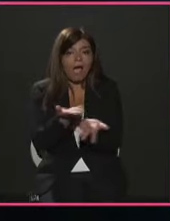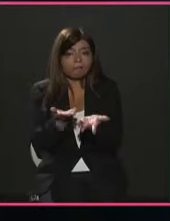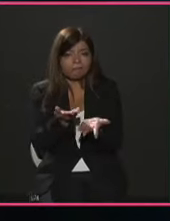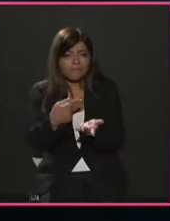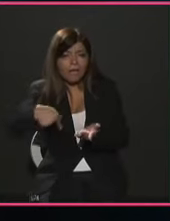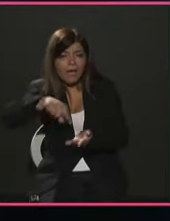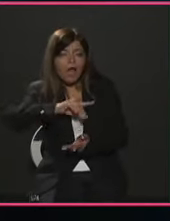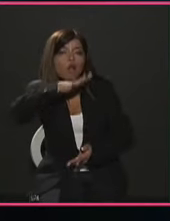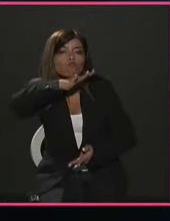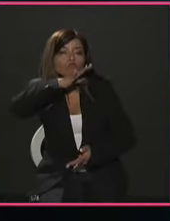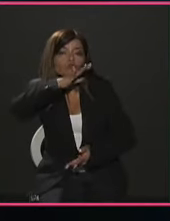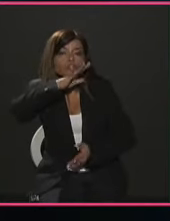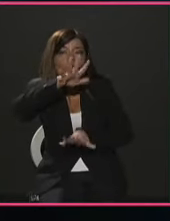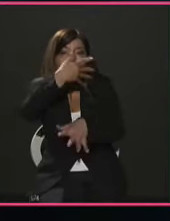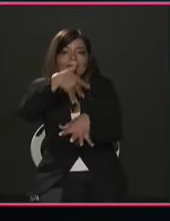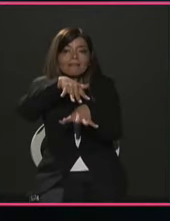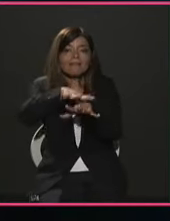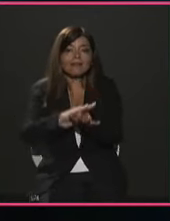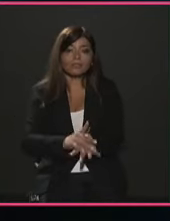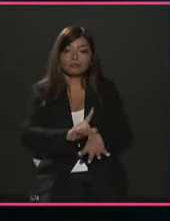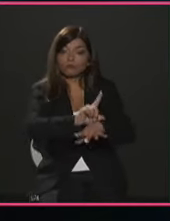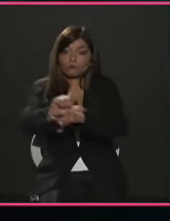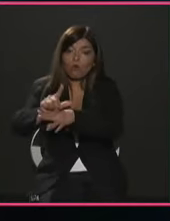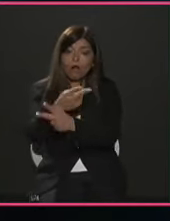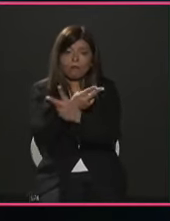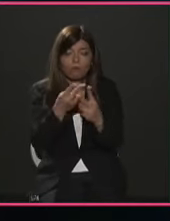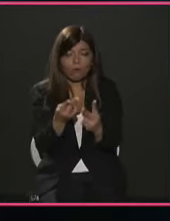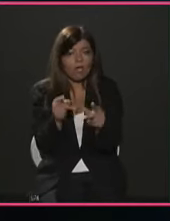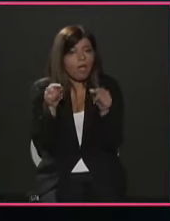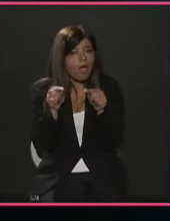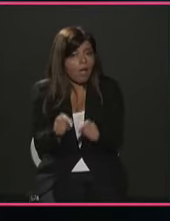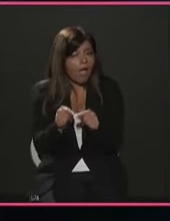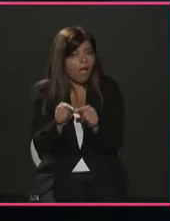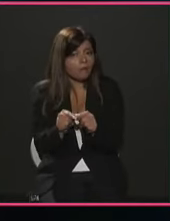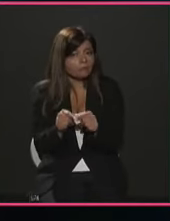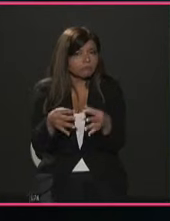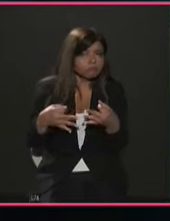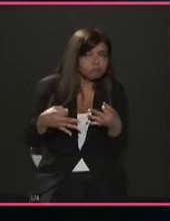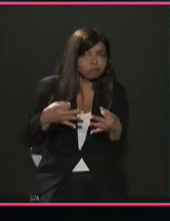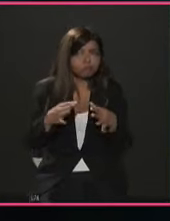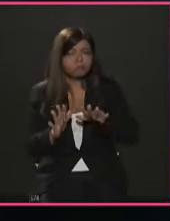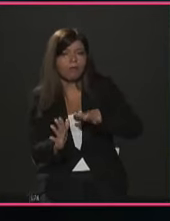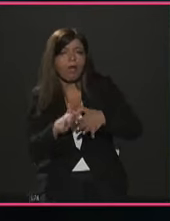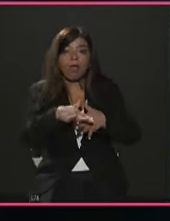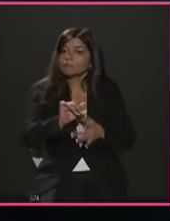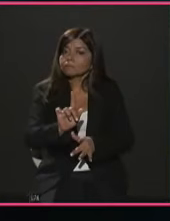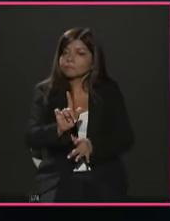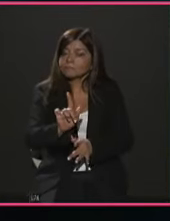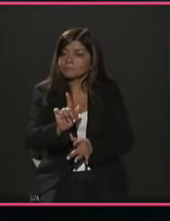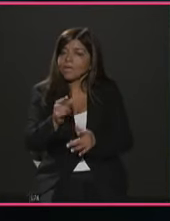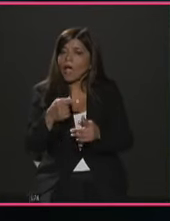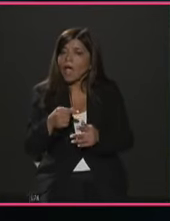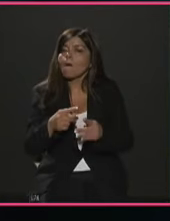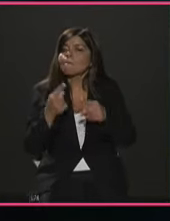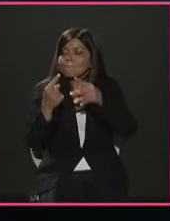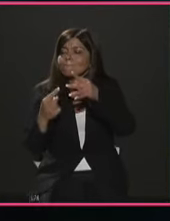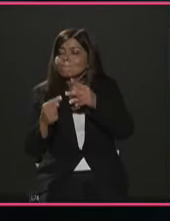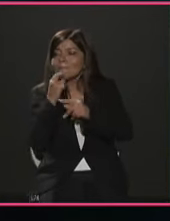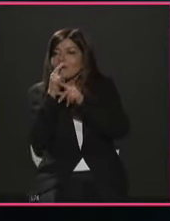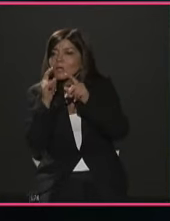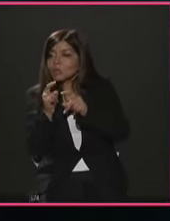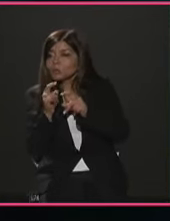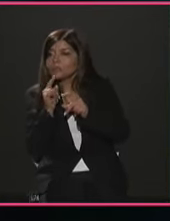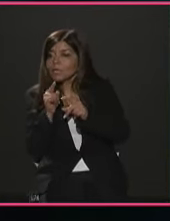el uso y la integración del espacio público es una cuestión que no es baladí y de la cual hay muchas más preguntas que